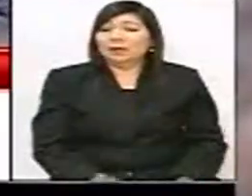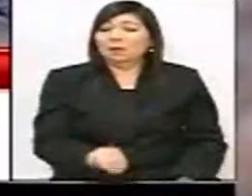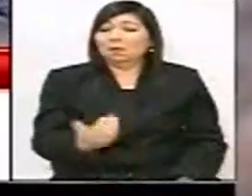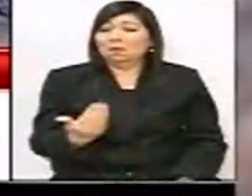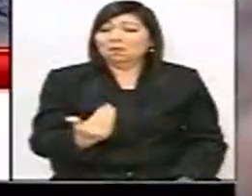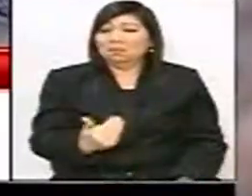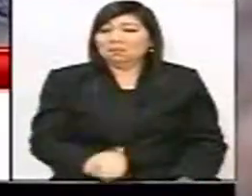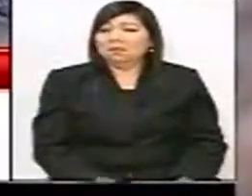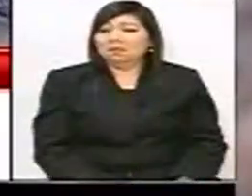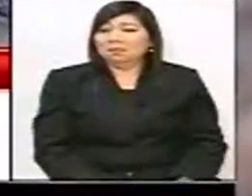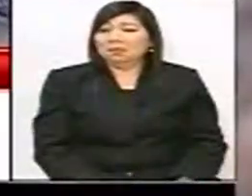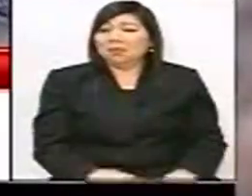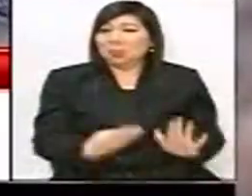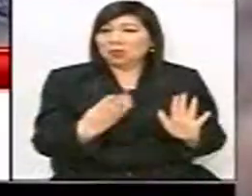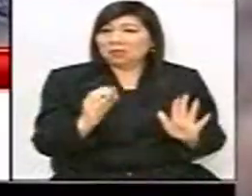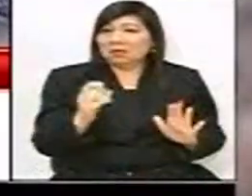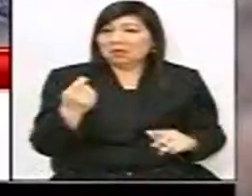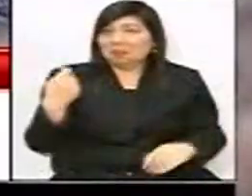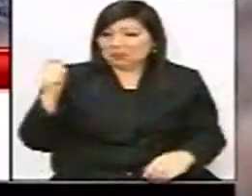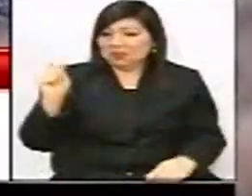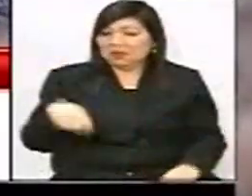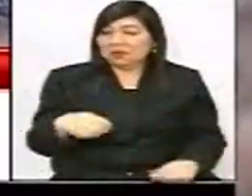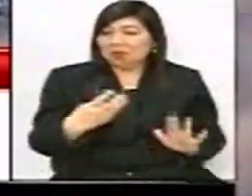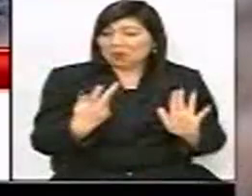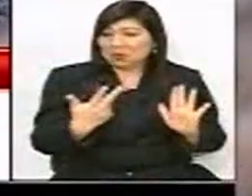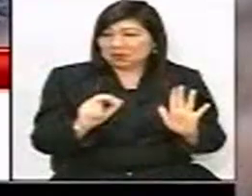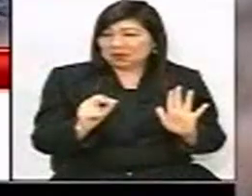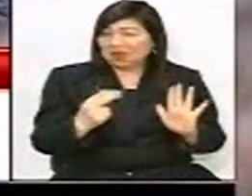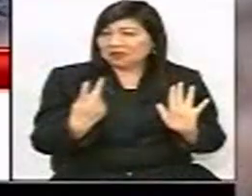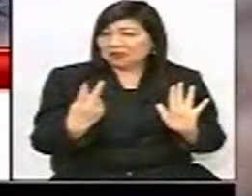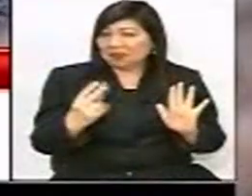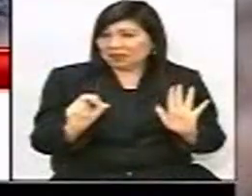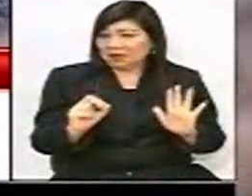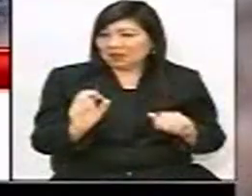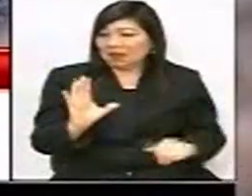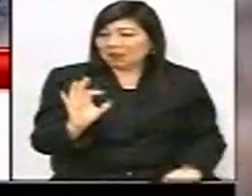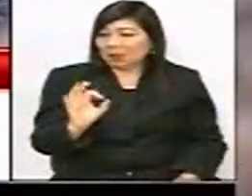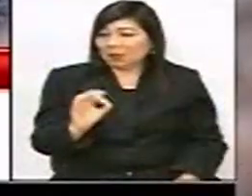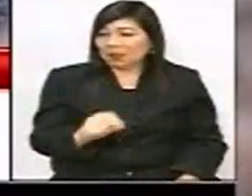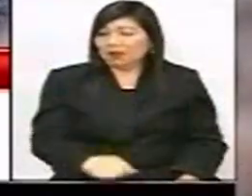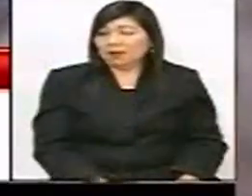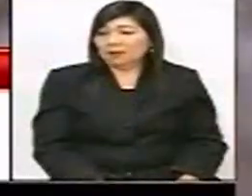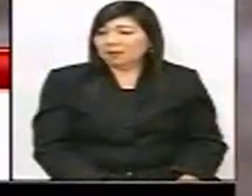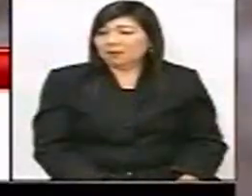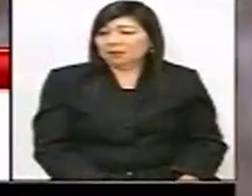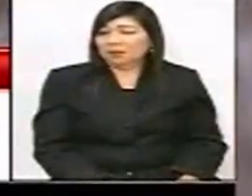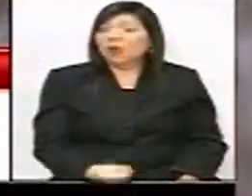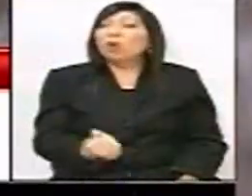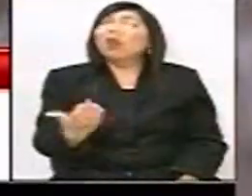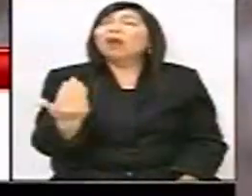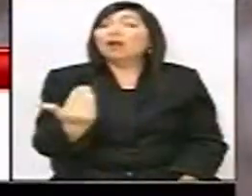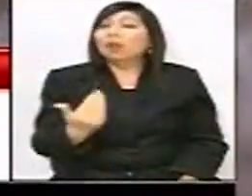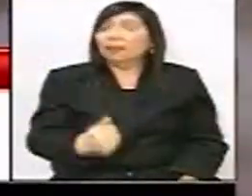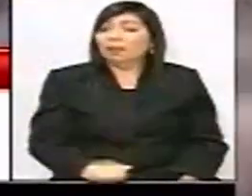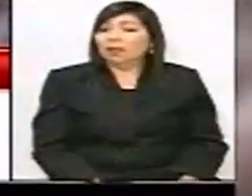recibe? ¿90% de los ingresos? ¿80? ¿70? ¿50? ¿Cuánto